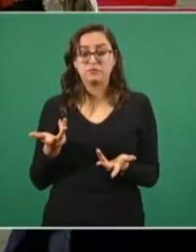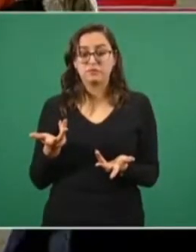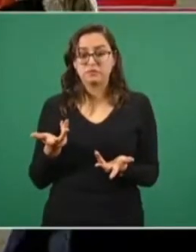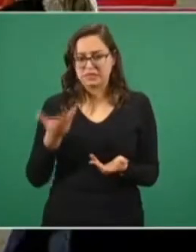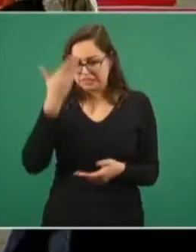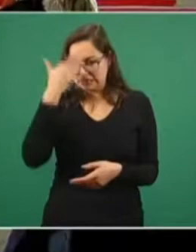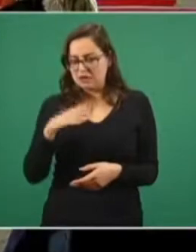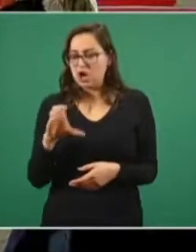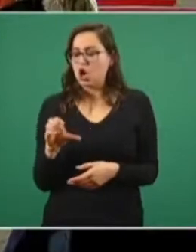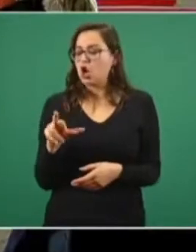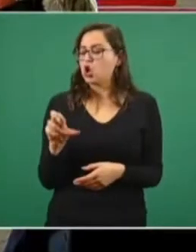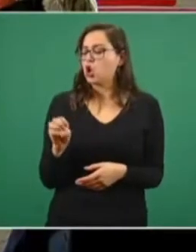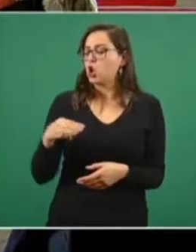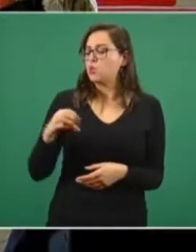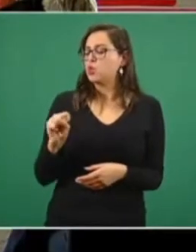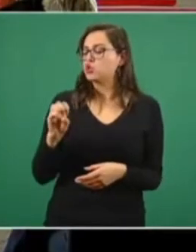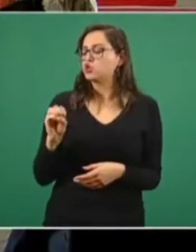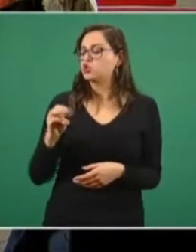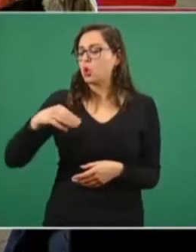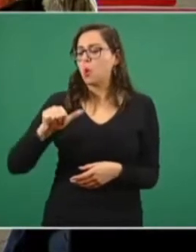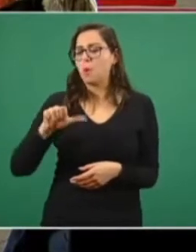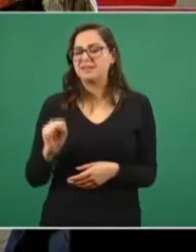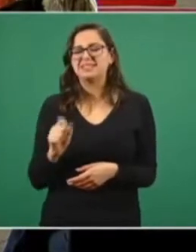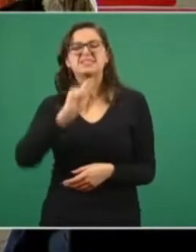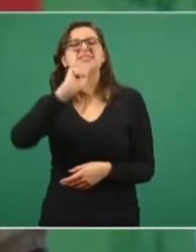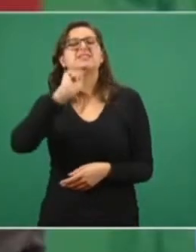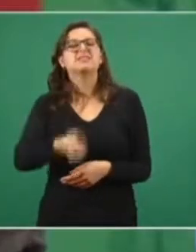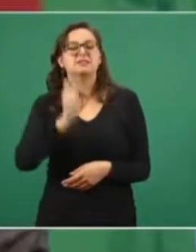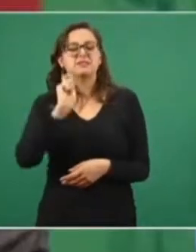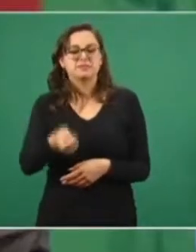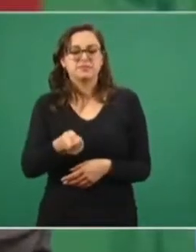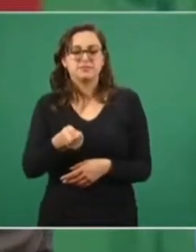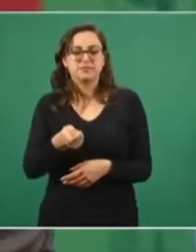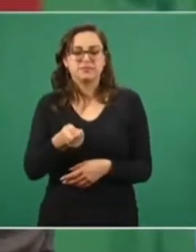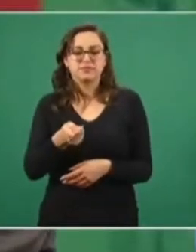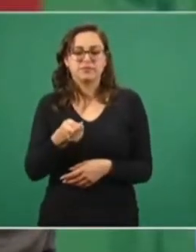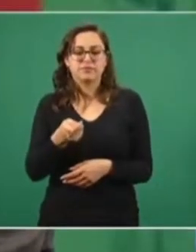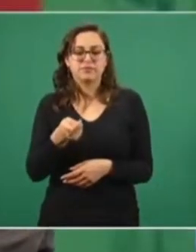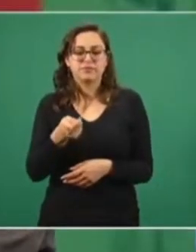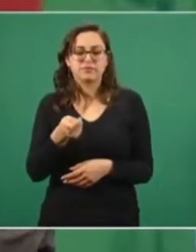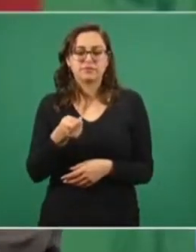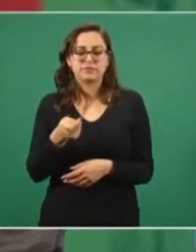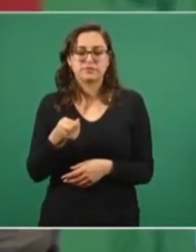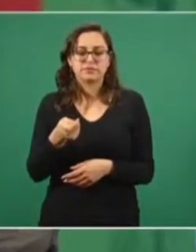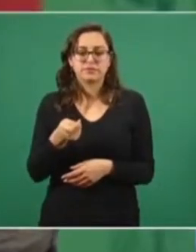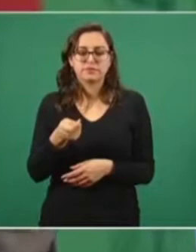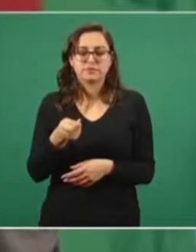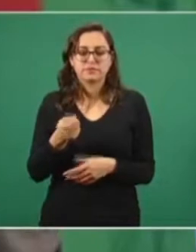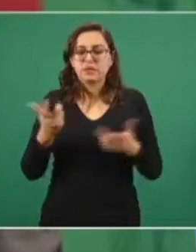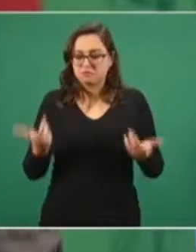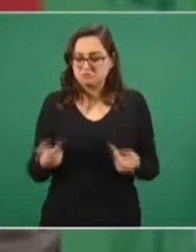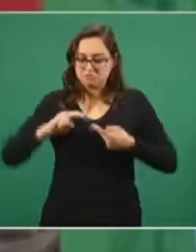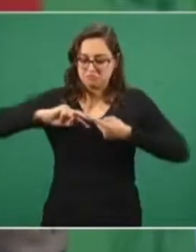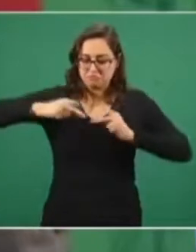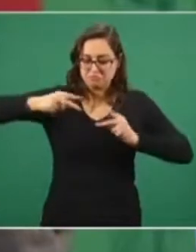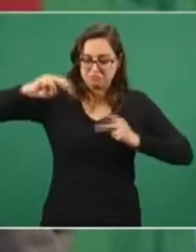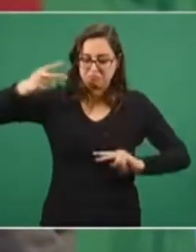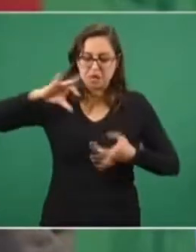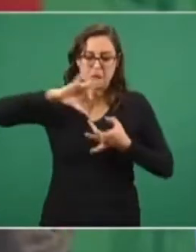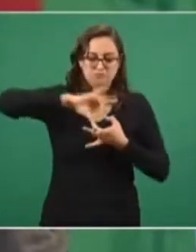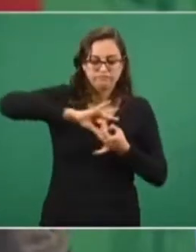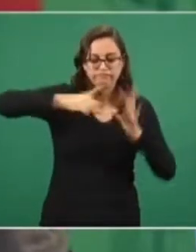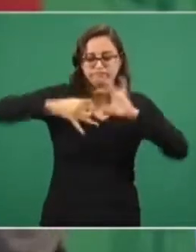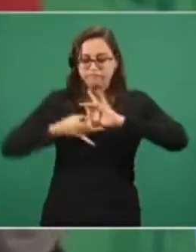de cromosomas, los cromosomas son las unidades físicas en las que se agrupa el material genético de las